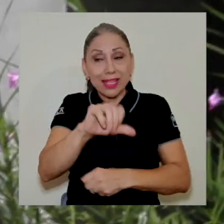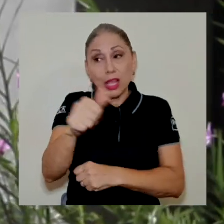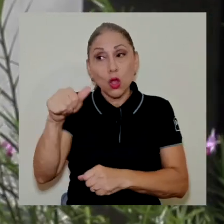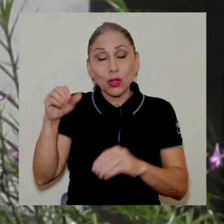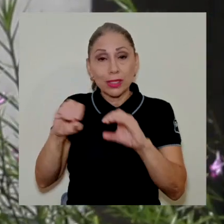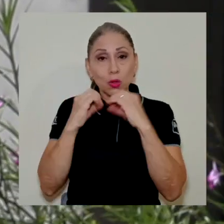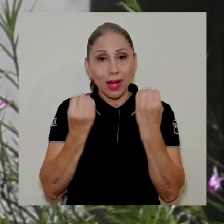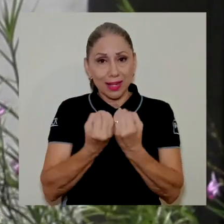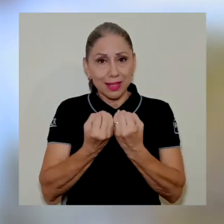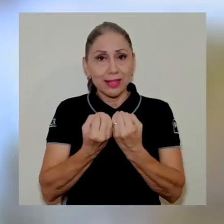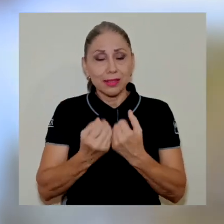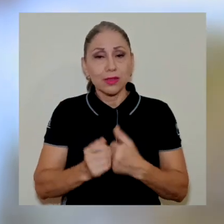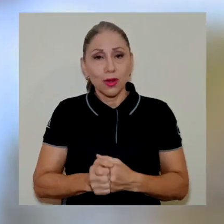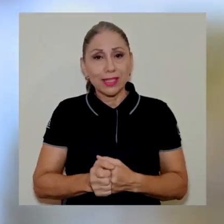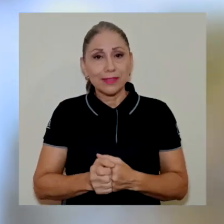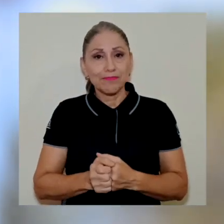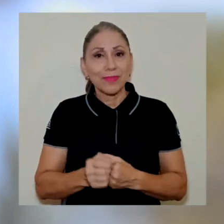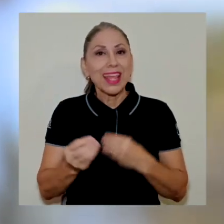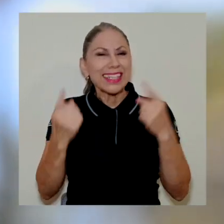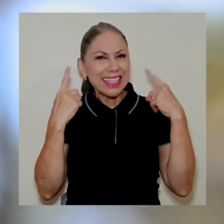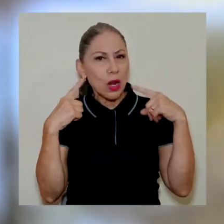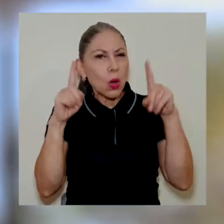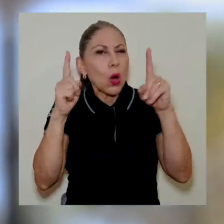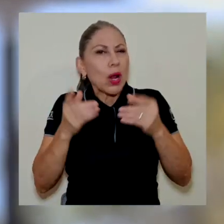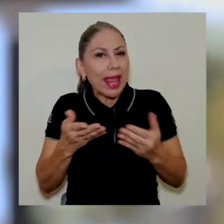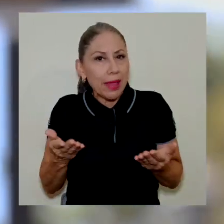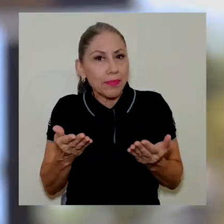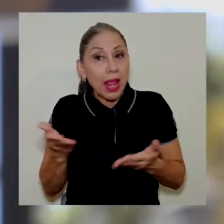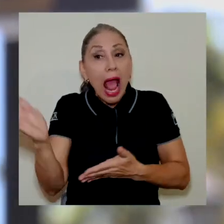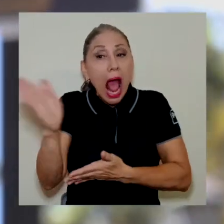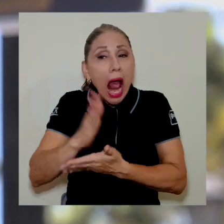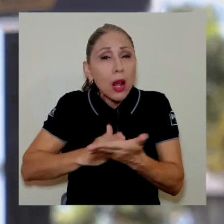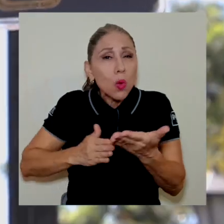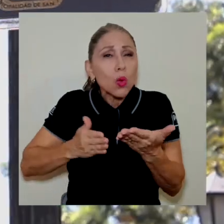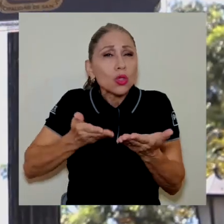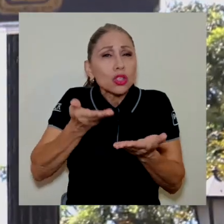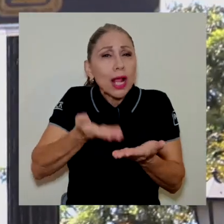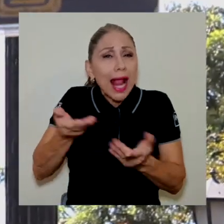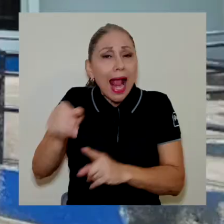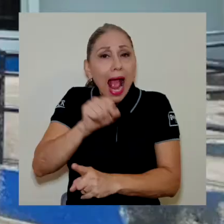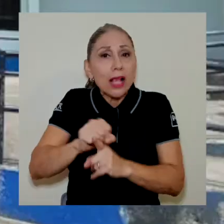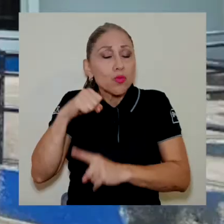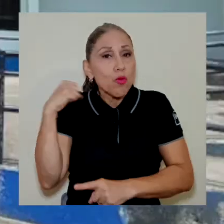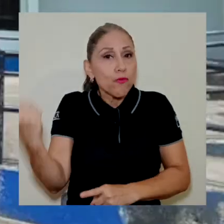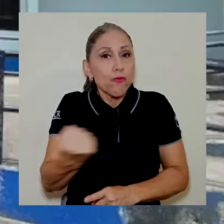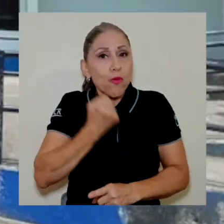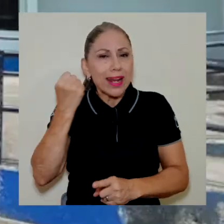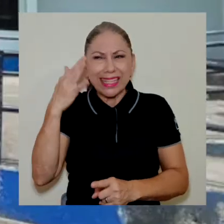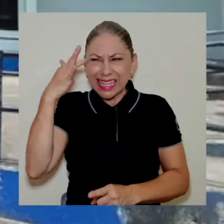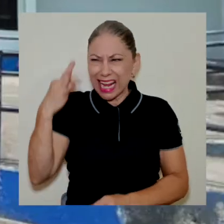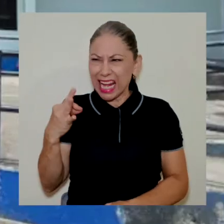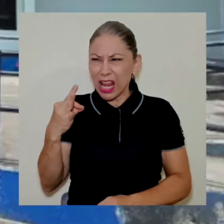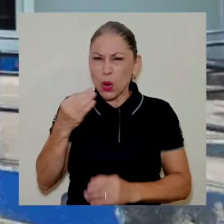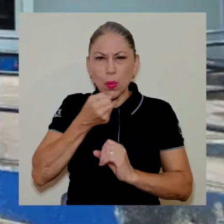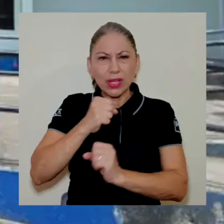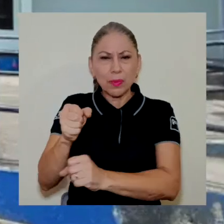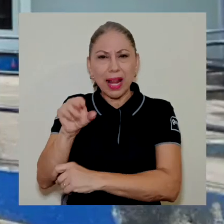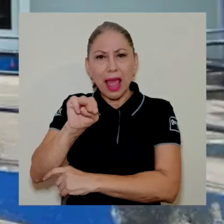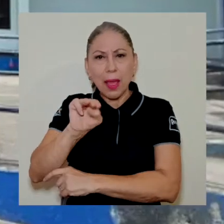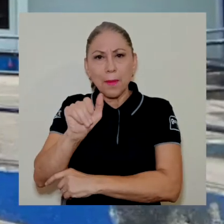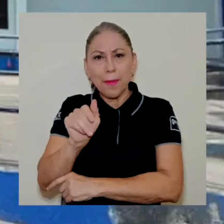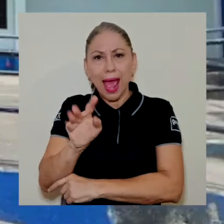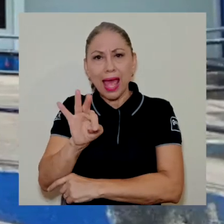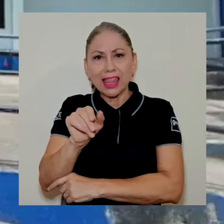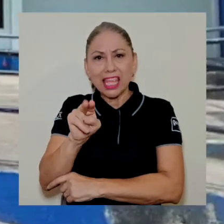otras organizaciones, y lo que se logró fue que en algunos casos que eran muy fuertes, ¿verdad?, como creo que era en la